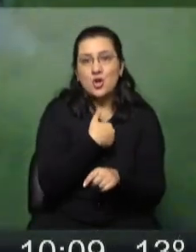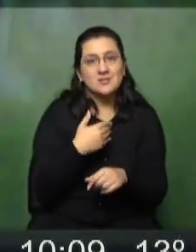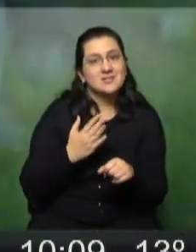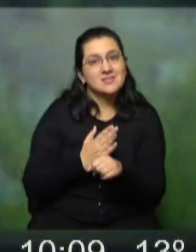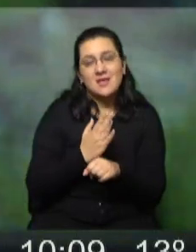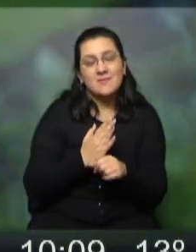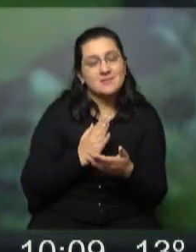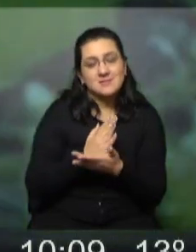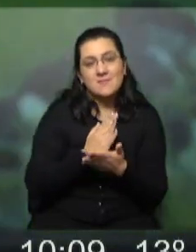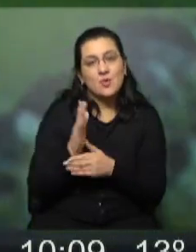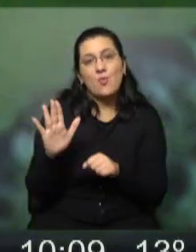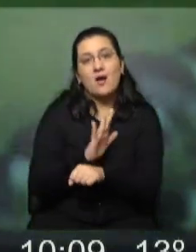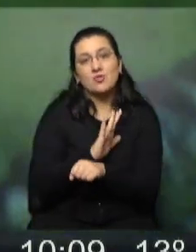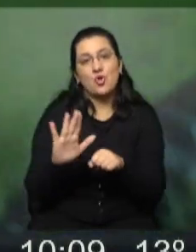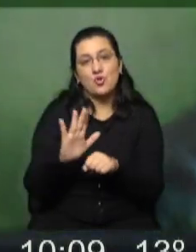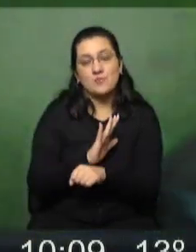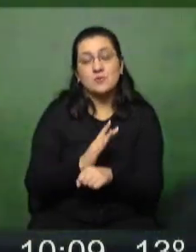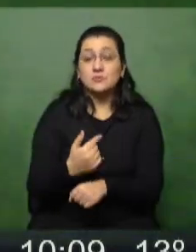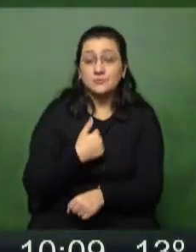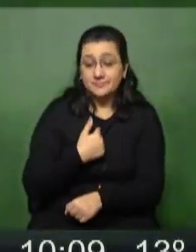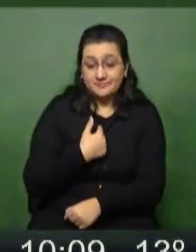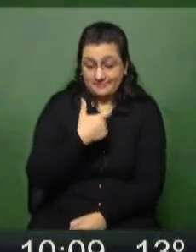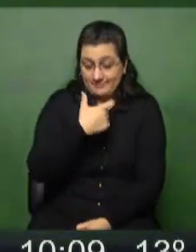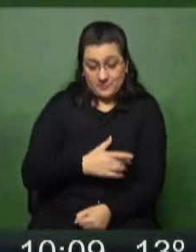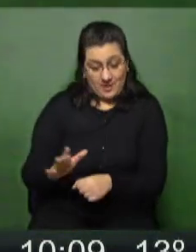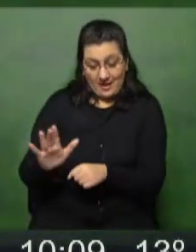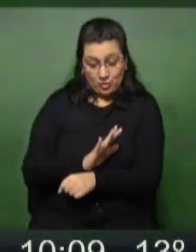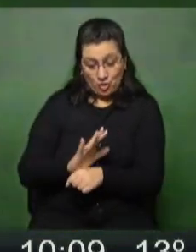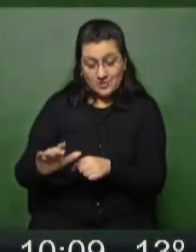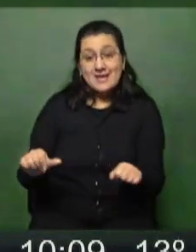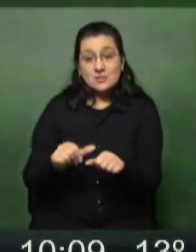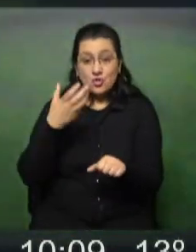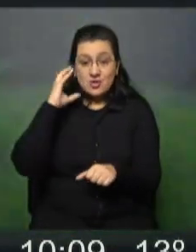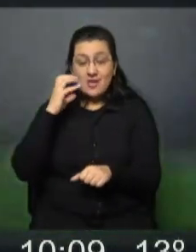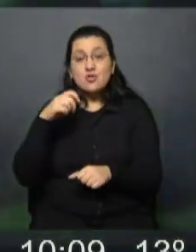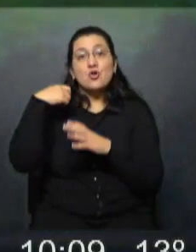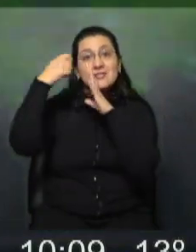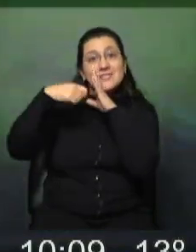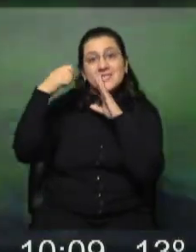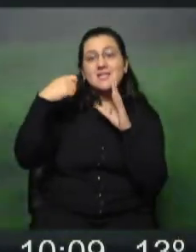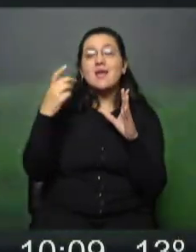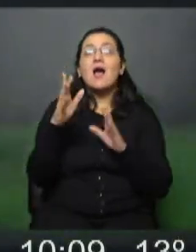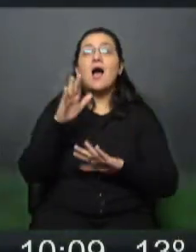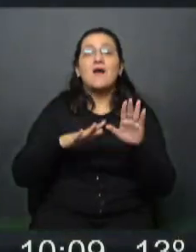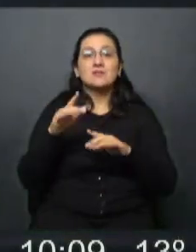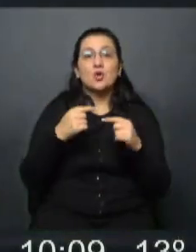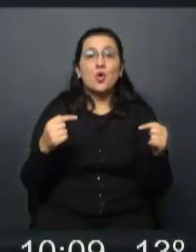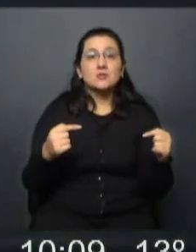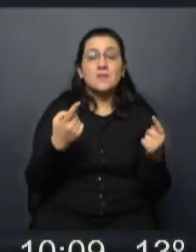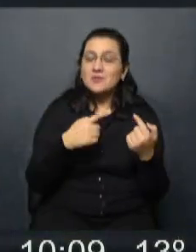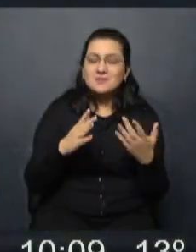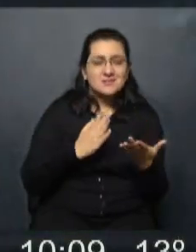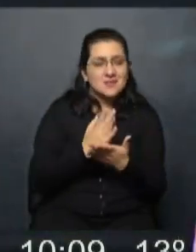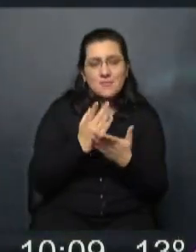Yo soy un actor que hizo radio, que hizo cine, que a veces hace alguna cosa y a veces otra, pero